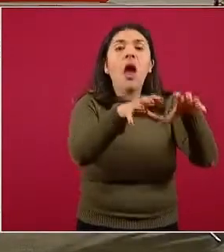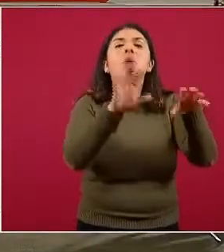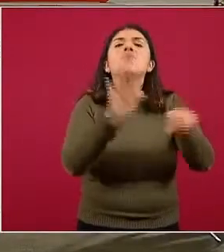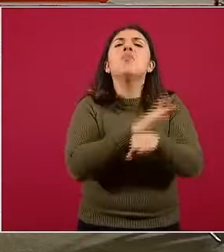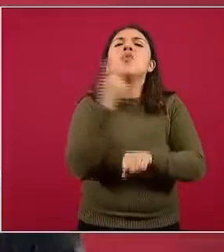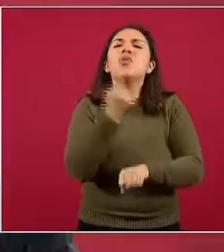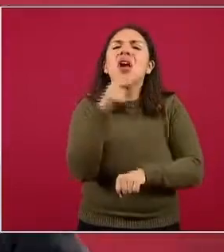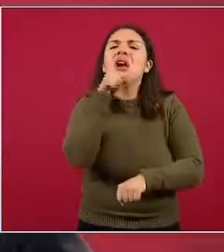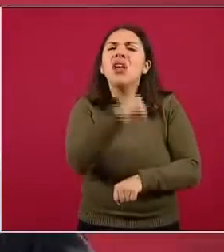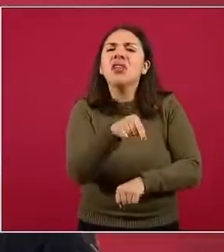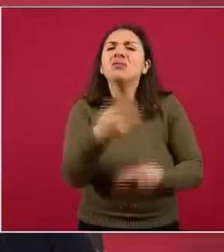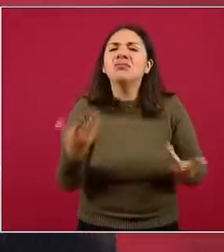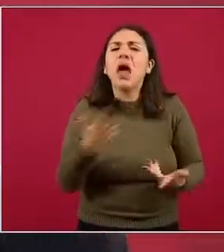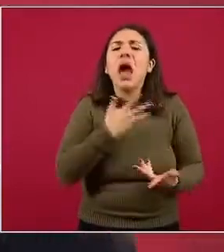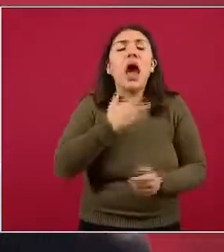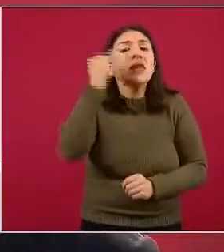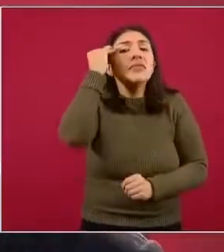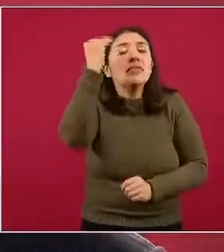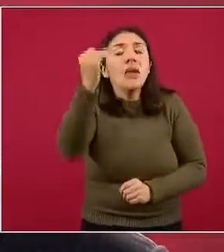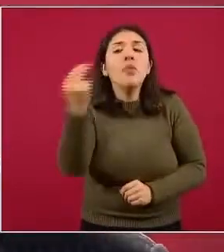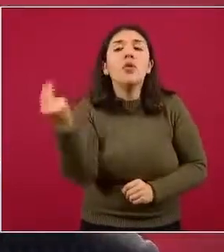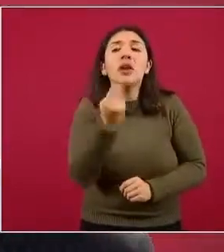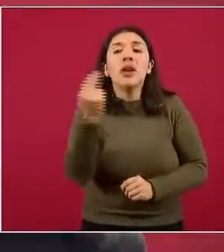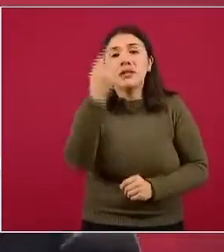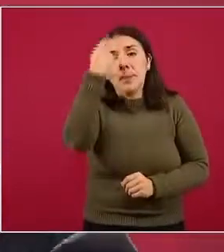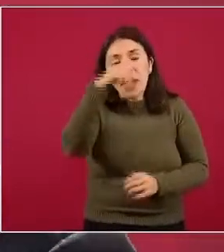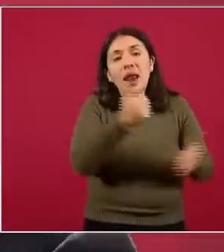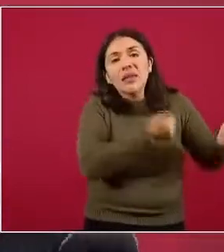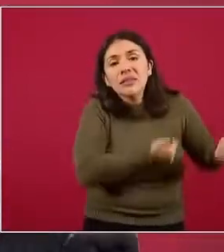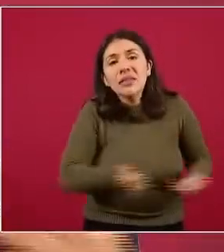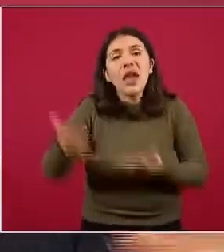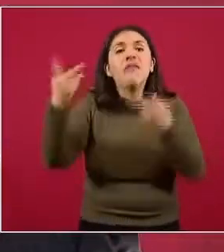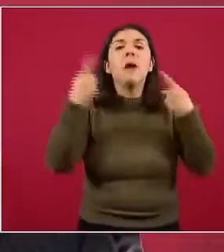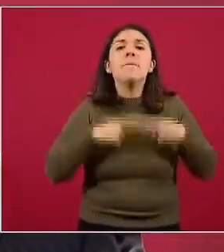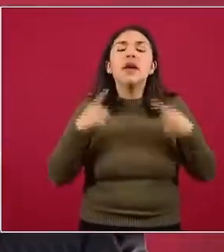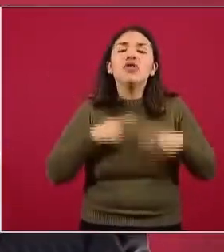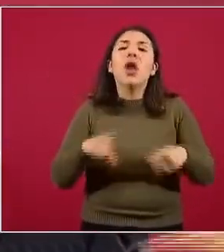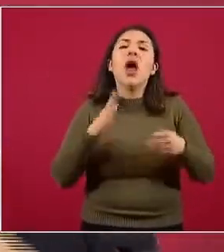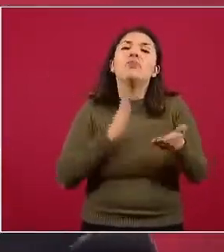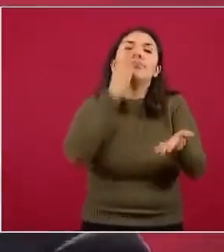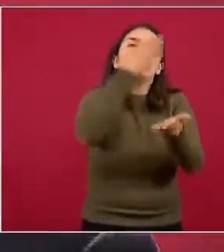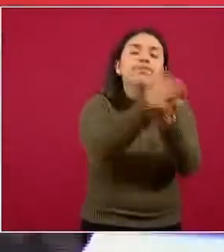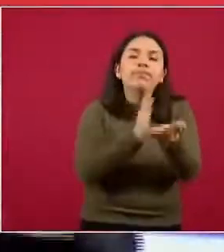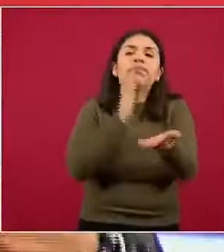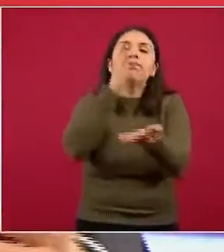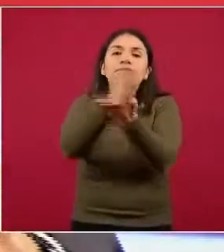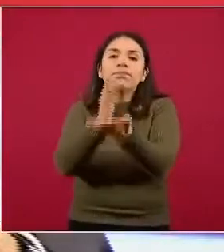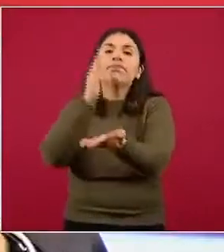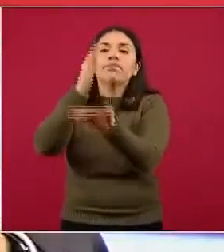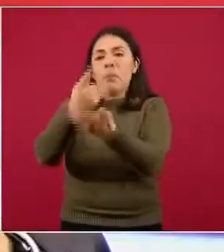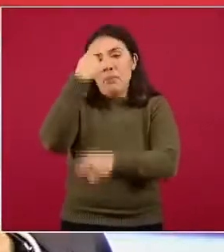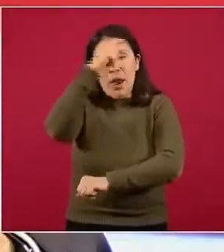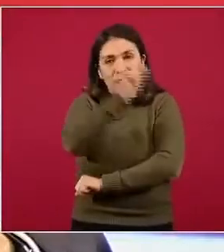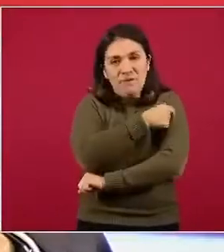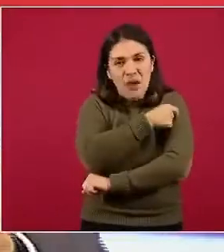¿Por qué razón? Porque hay un tiempo necesario de que se desplace el personal de vacunación de aquí para allá.